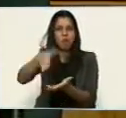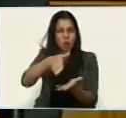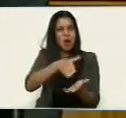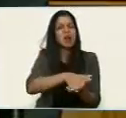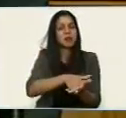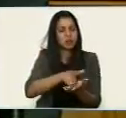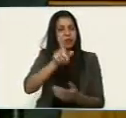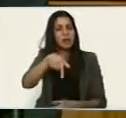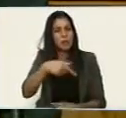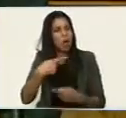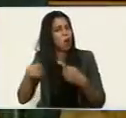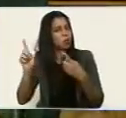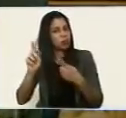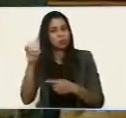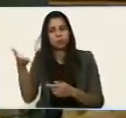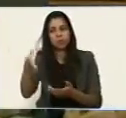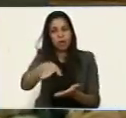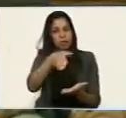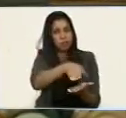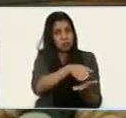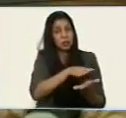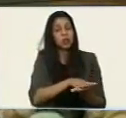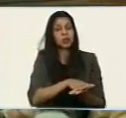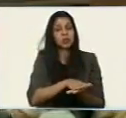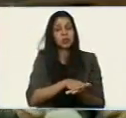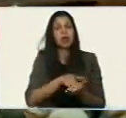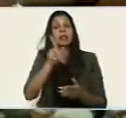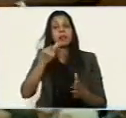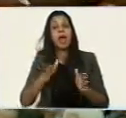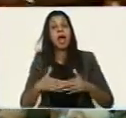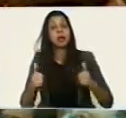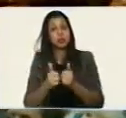otros compañeros. Estaba en Suárez.